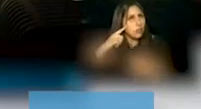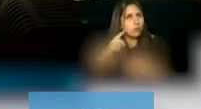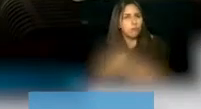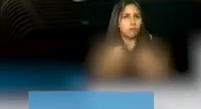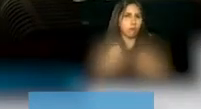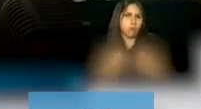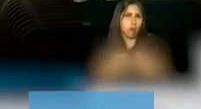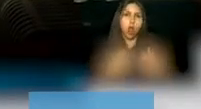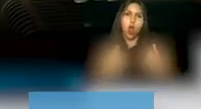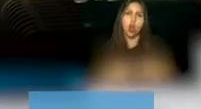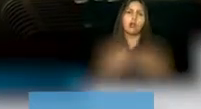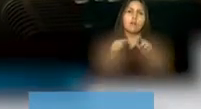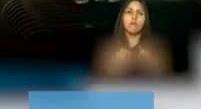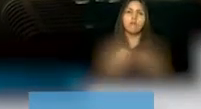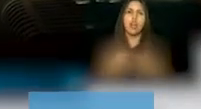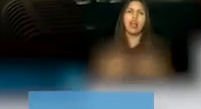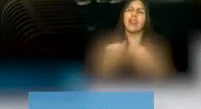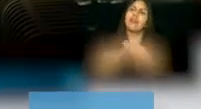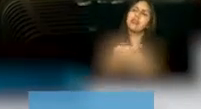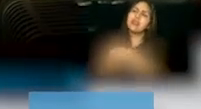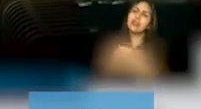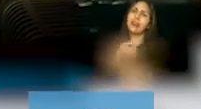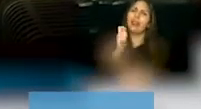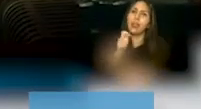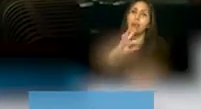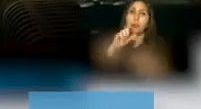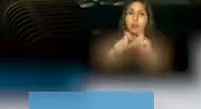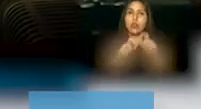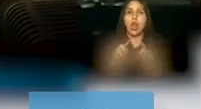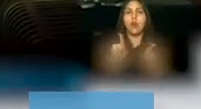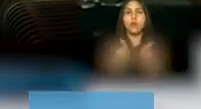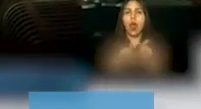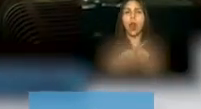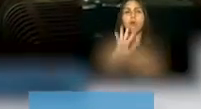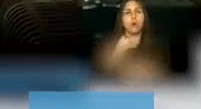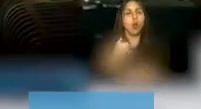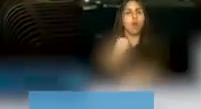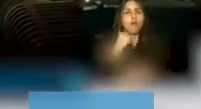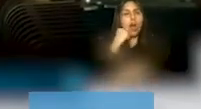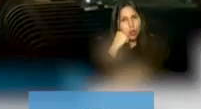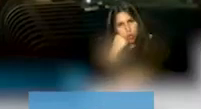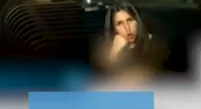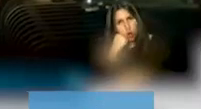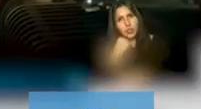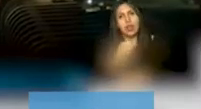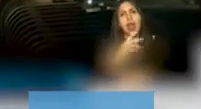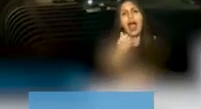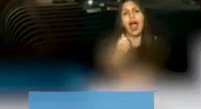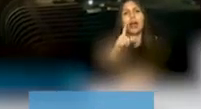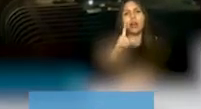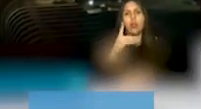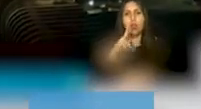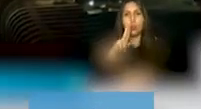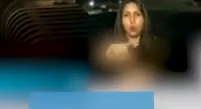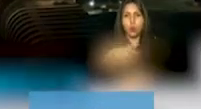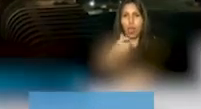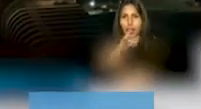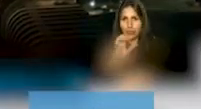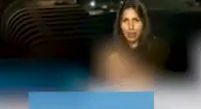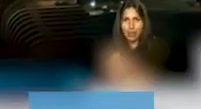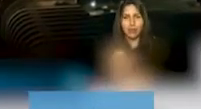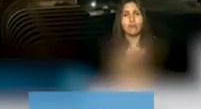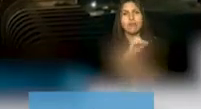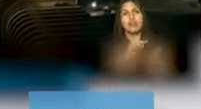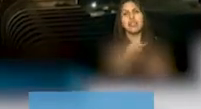negociación, porque obviamente hay que ceder, conceder, ¿verdad? ¿Qué le va a tocar a esa especie de enigma llamado Cabildo Abierto? En este